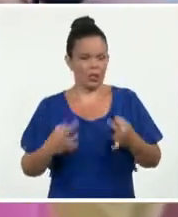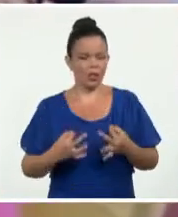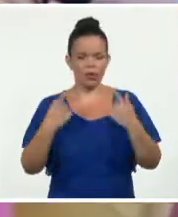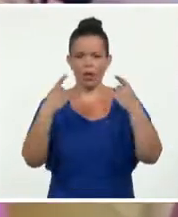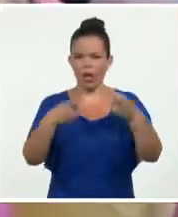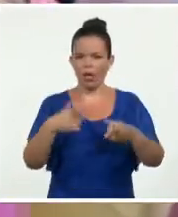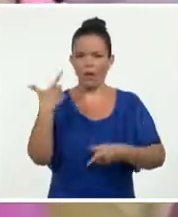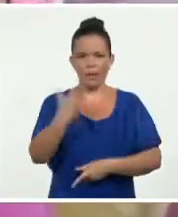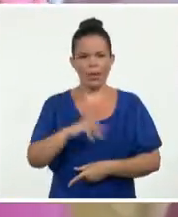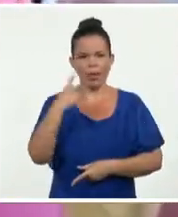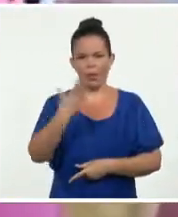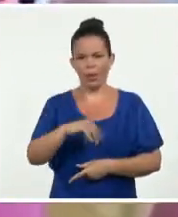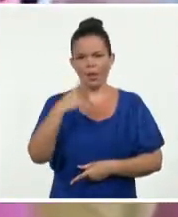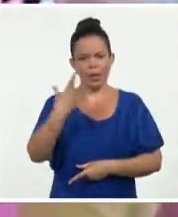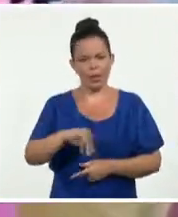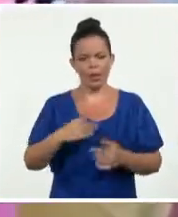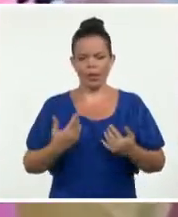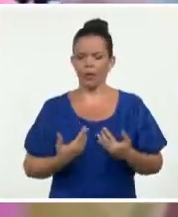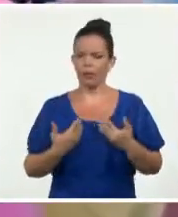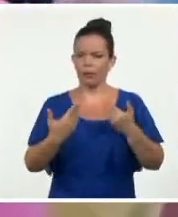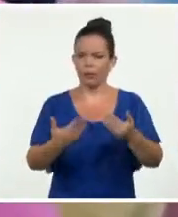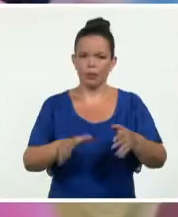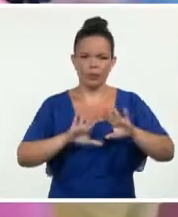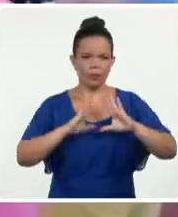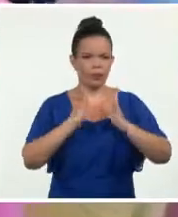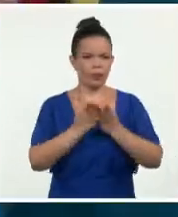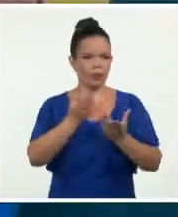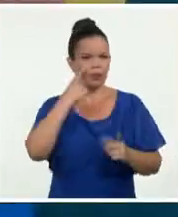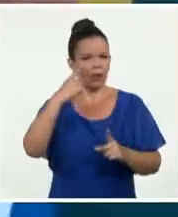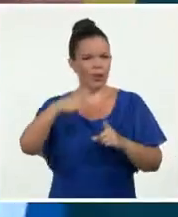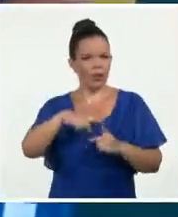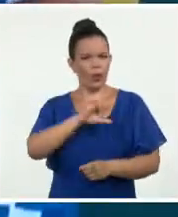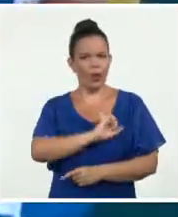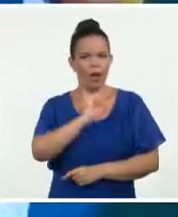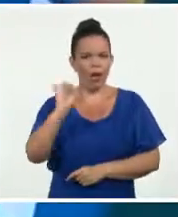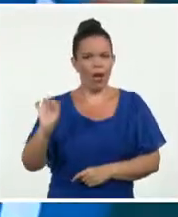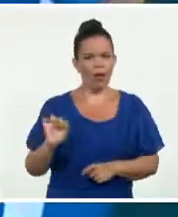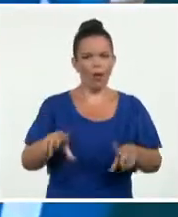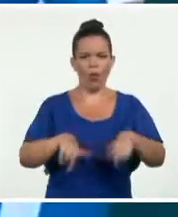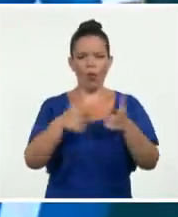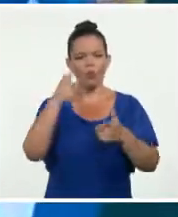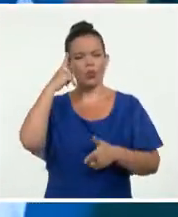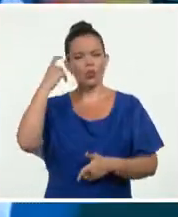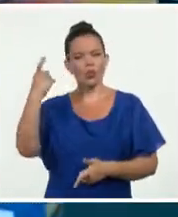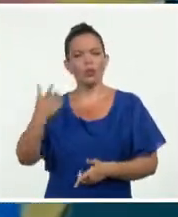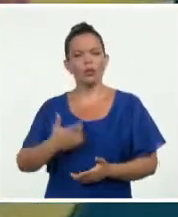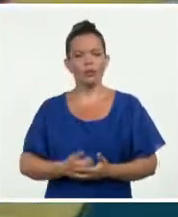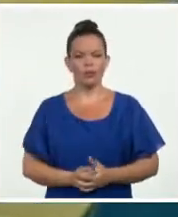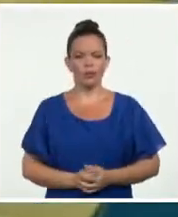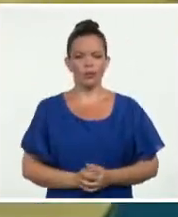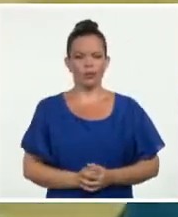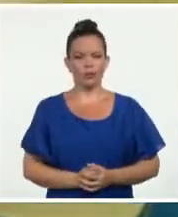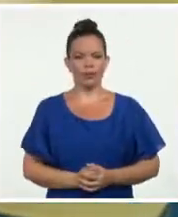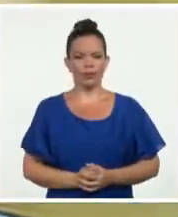y dar lo mejor de mí para que todo salga bien y cumplir mi sueño, que estoy trabajando en base a eso.